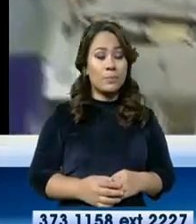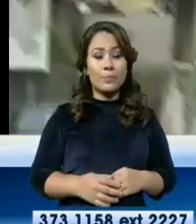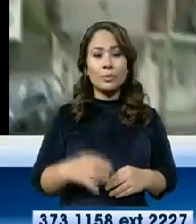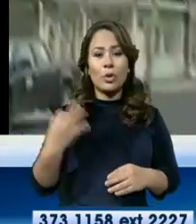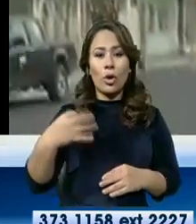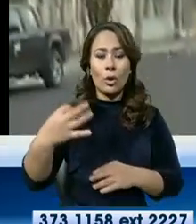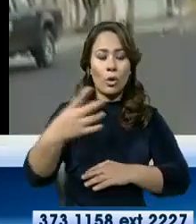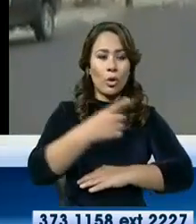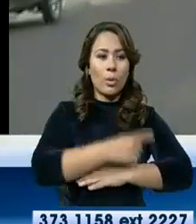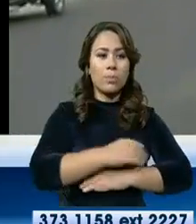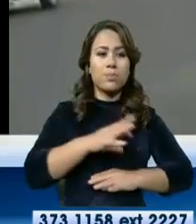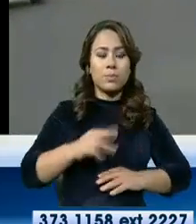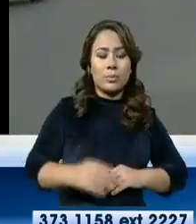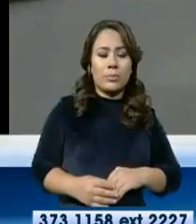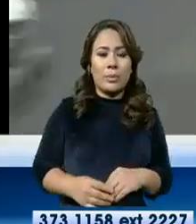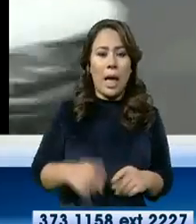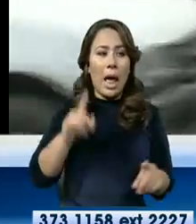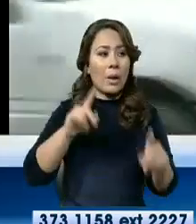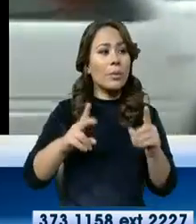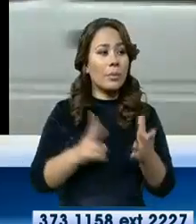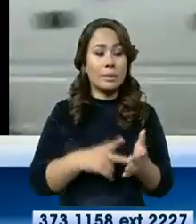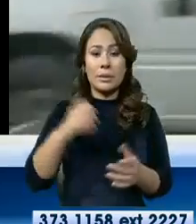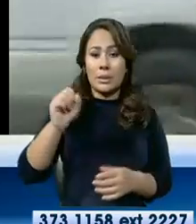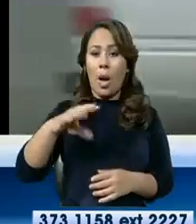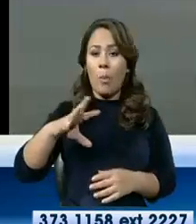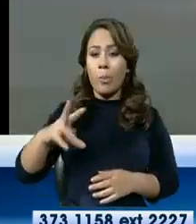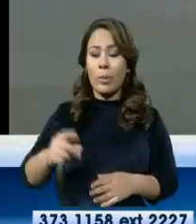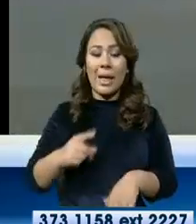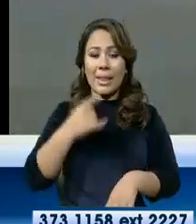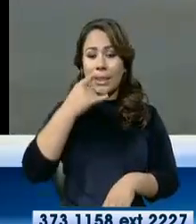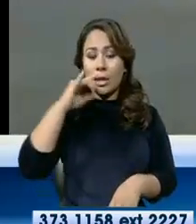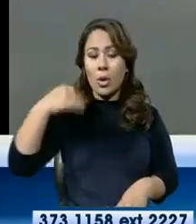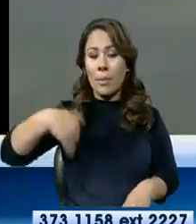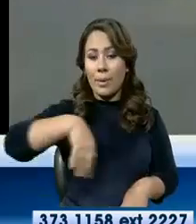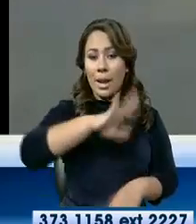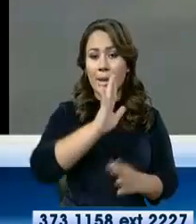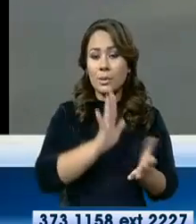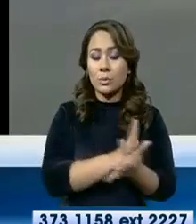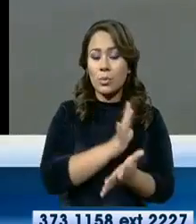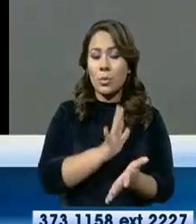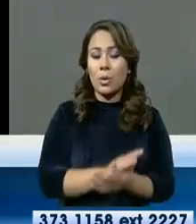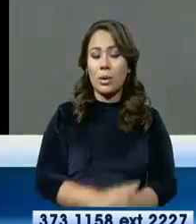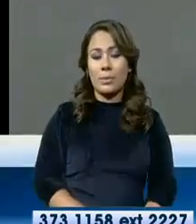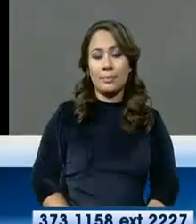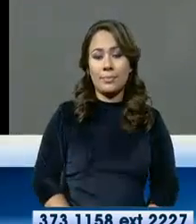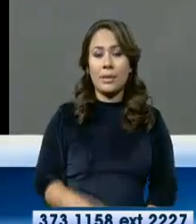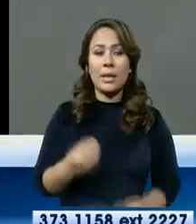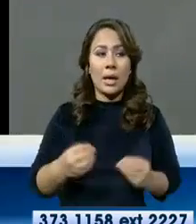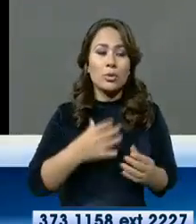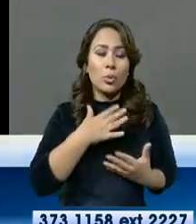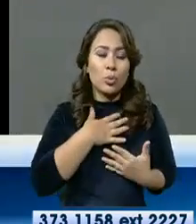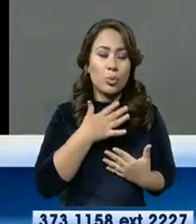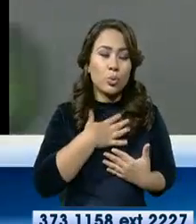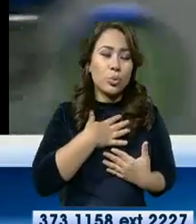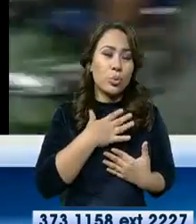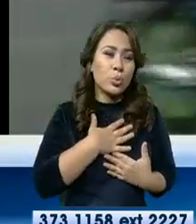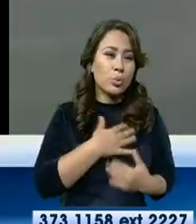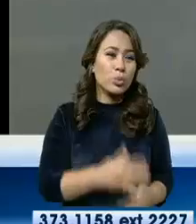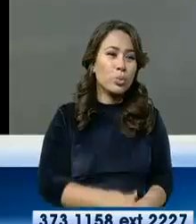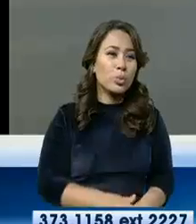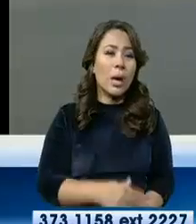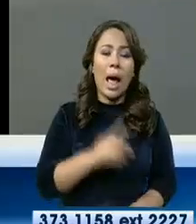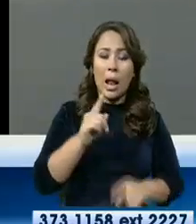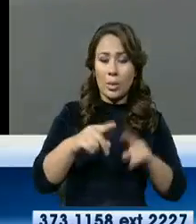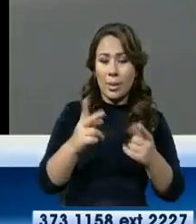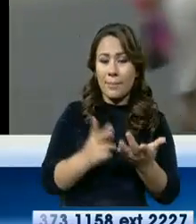que a veces se sabe haber accidente, los niños de esa hora se van, y a veces, que casi todos los días un accidente. Estos meses